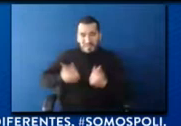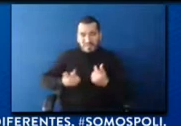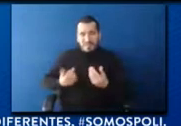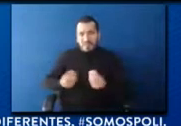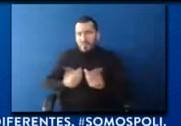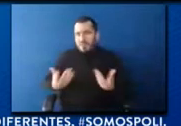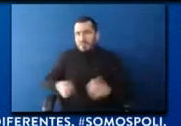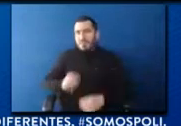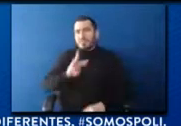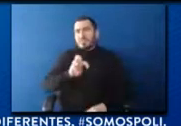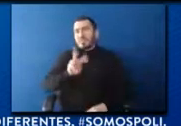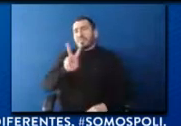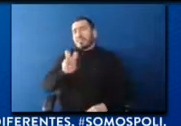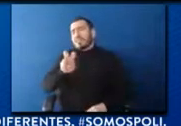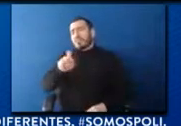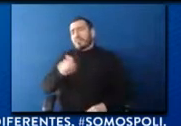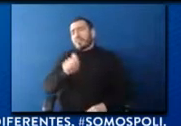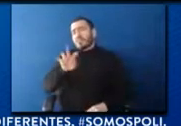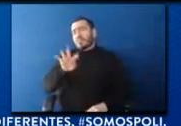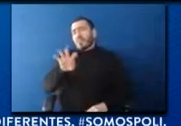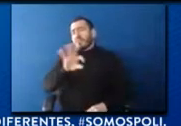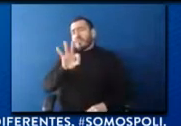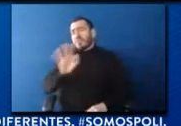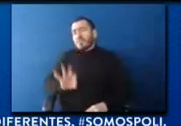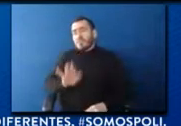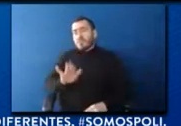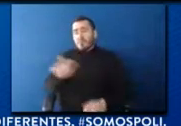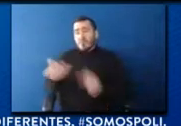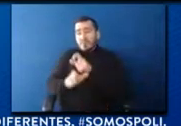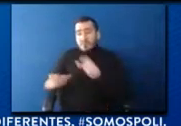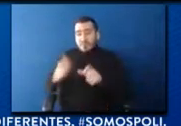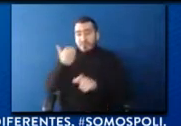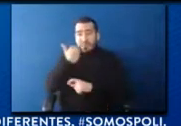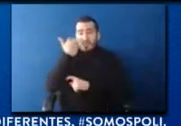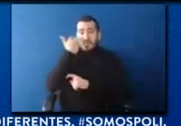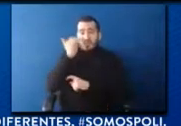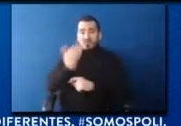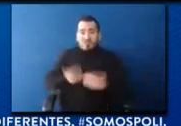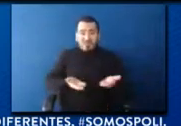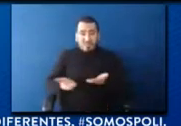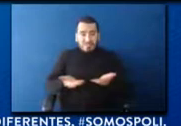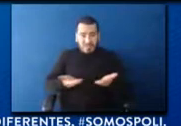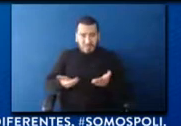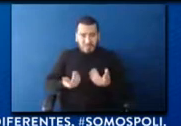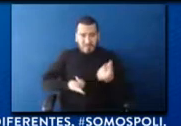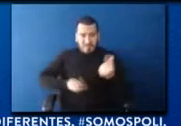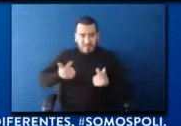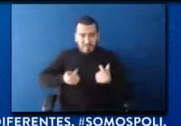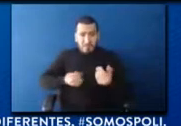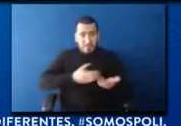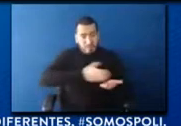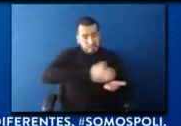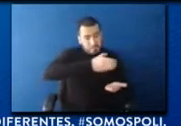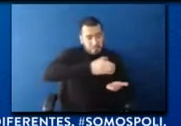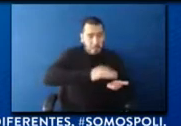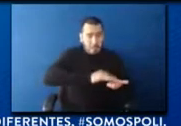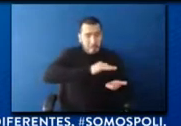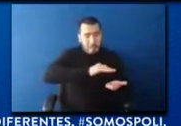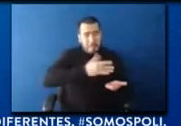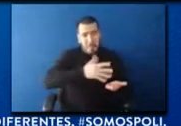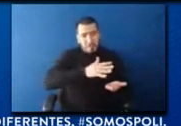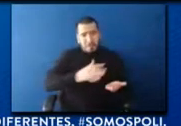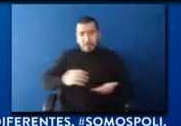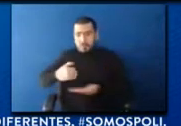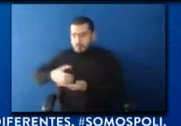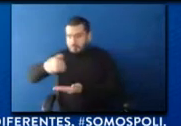87.9% de adultos que tienen por lo menos un producto o un servicio financiero. Hay un vaso medio lleno y un vaso medio vacío. Alguien me podría decir, sí, pues